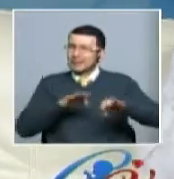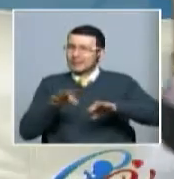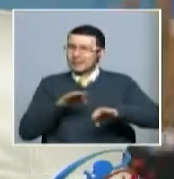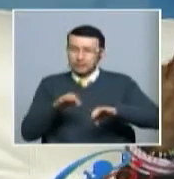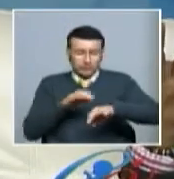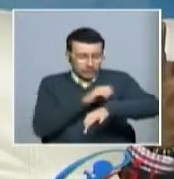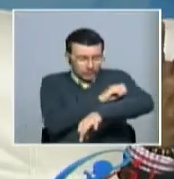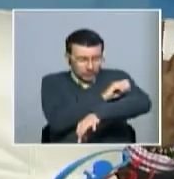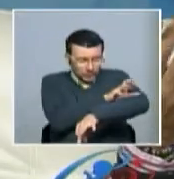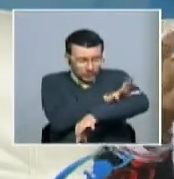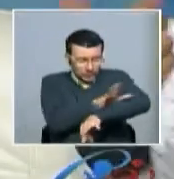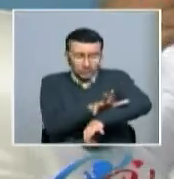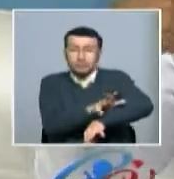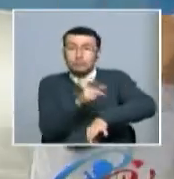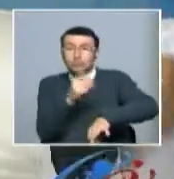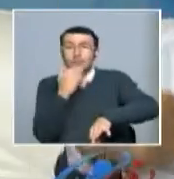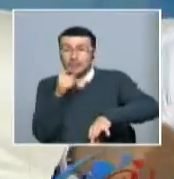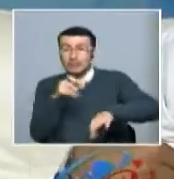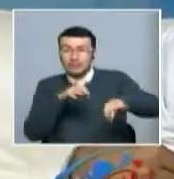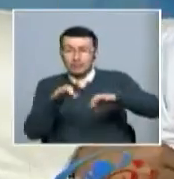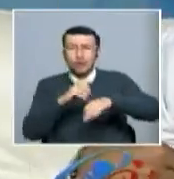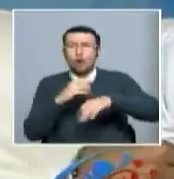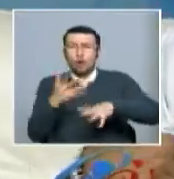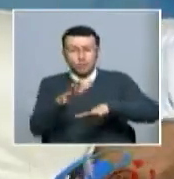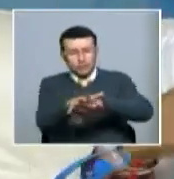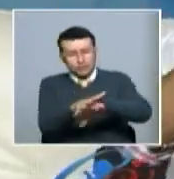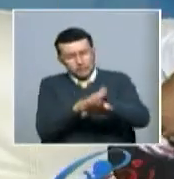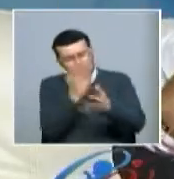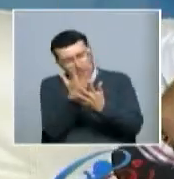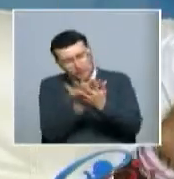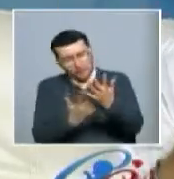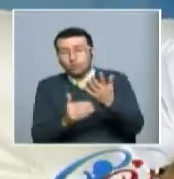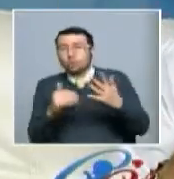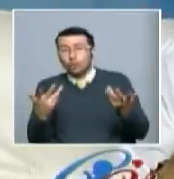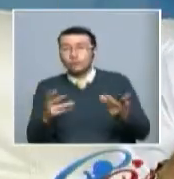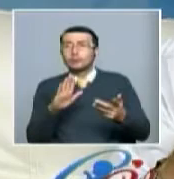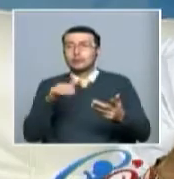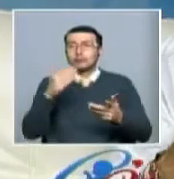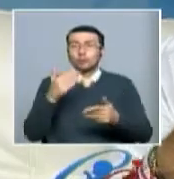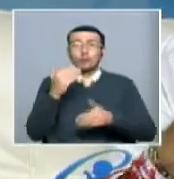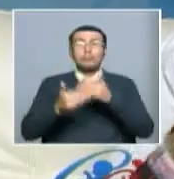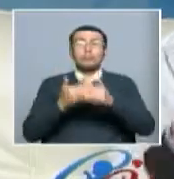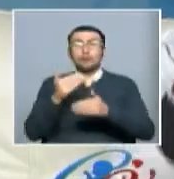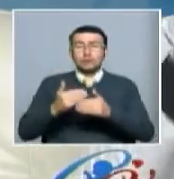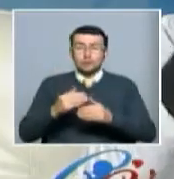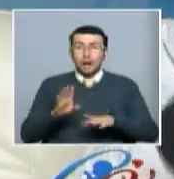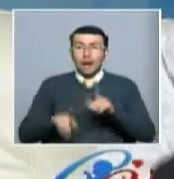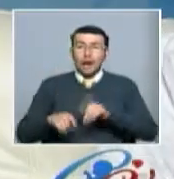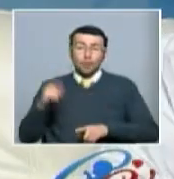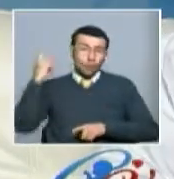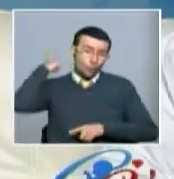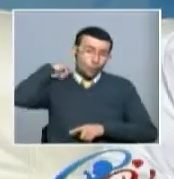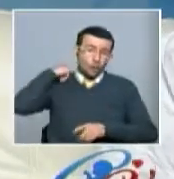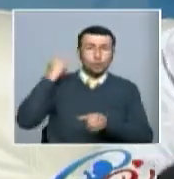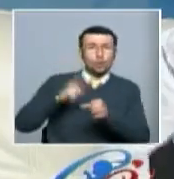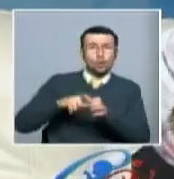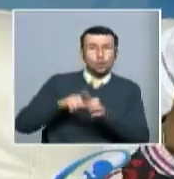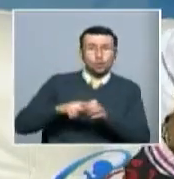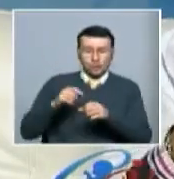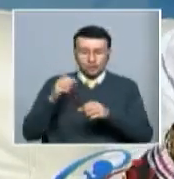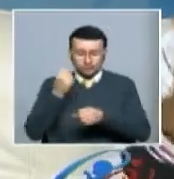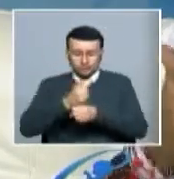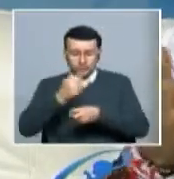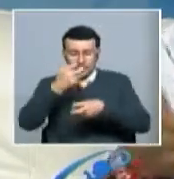que entendamos esa patología de la mano. Luego vamos a ver el proceso de las hernias que se presentan en la columna.